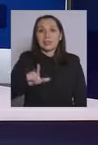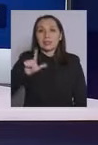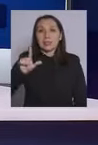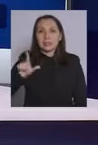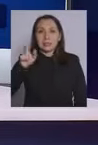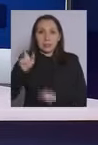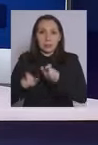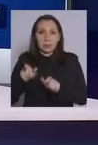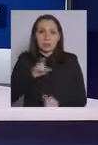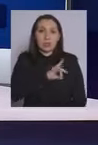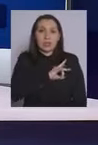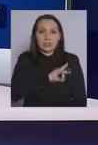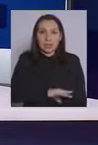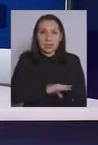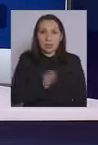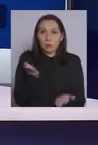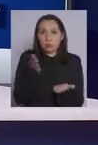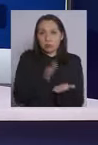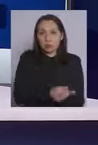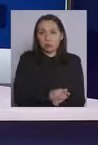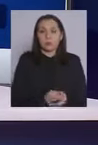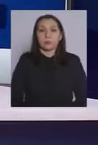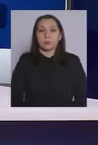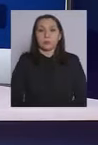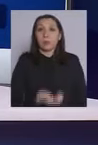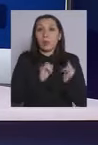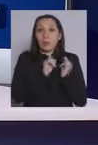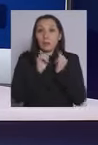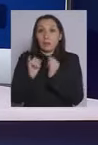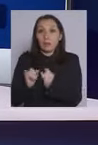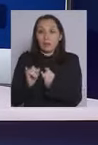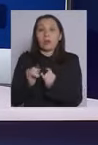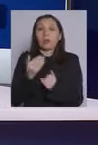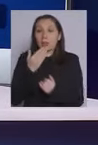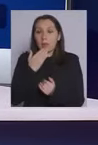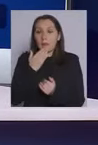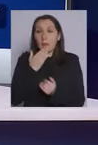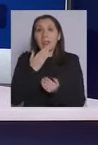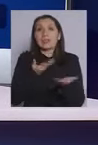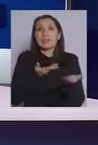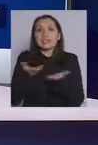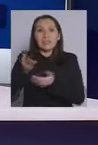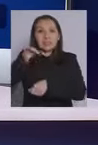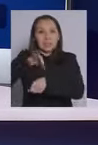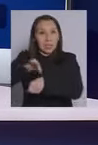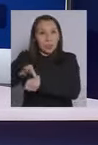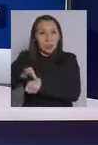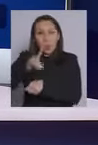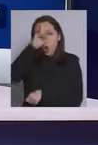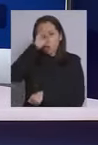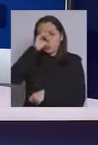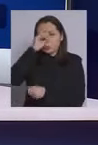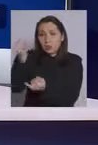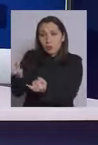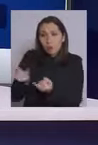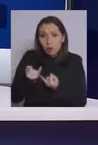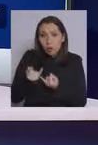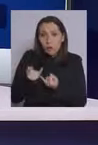8.677 en el país. De acuerdo a la información entregada por los servicios de salud, por los hospitales de nuestro